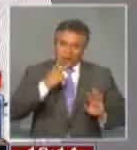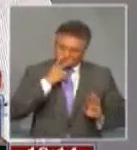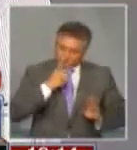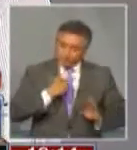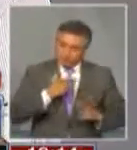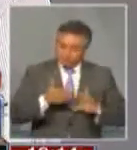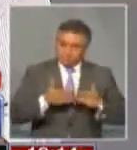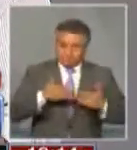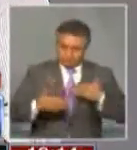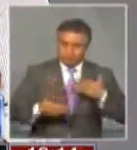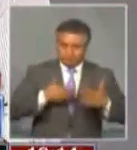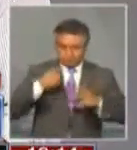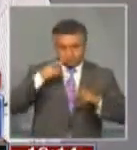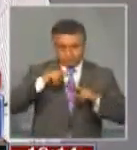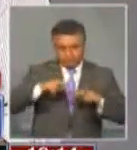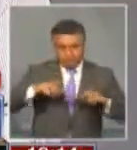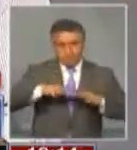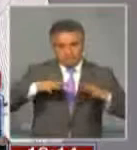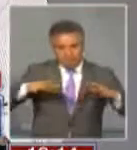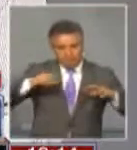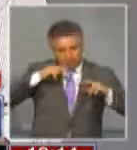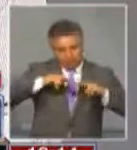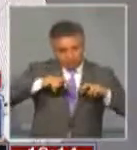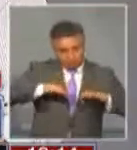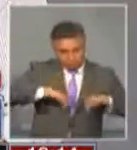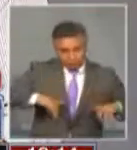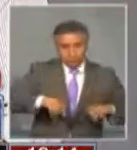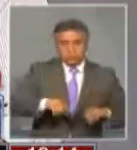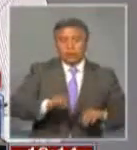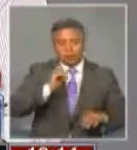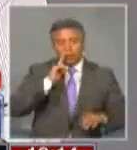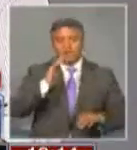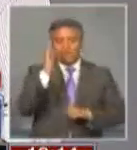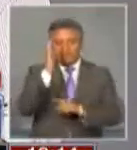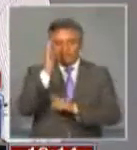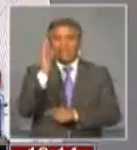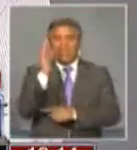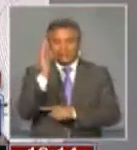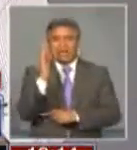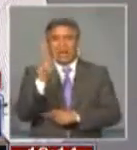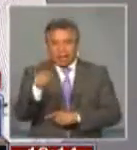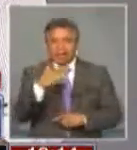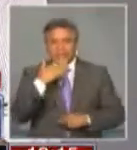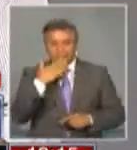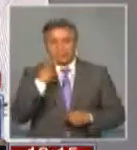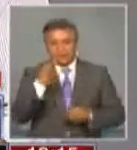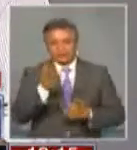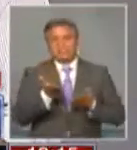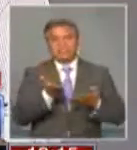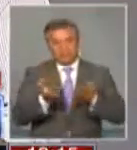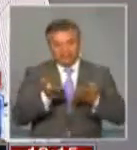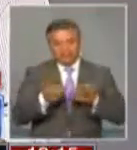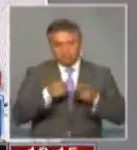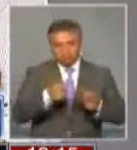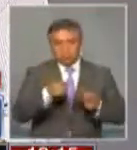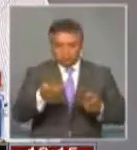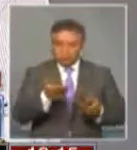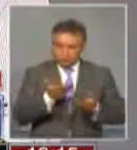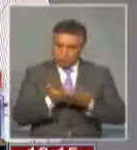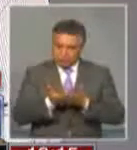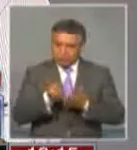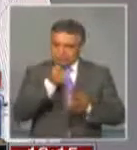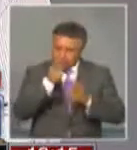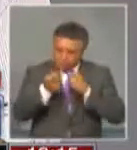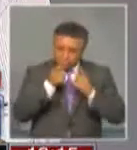hacer una investigación más profunda, ¿cierto? Y el fiscal, me imagino que también, y el servicio, hacer la denuncia